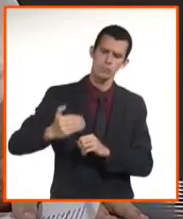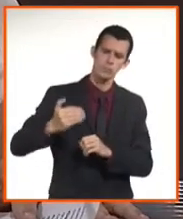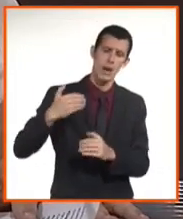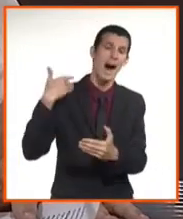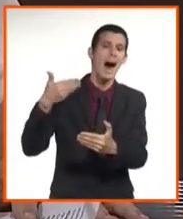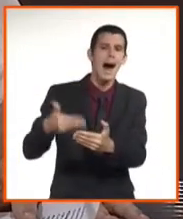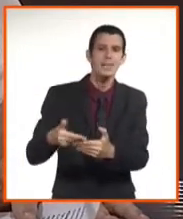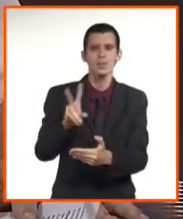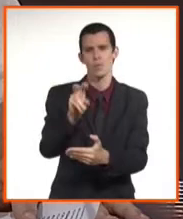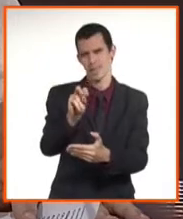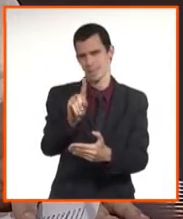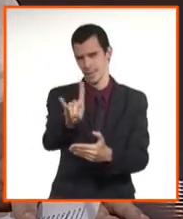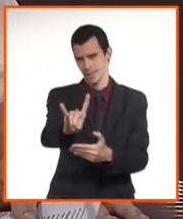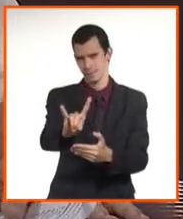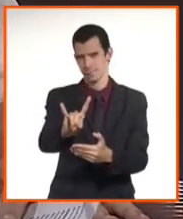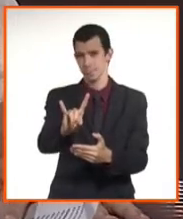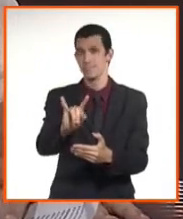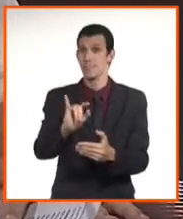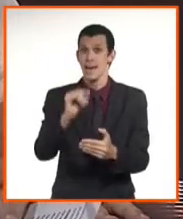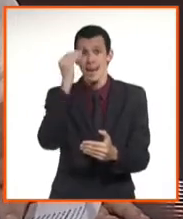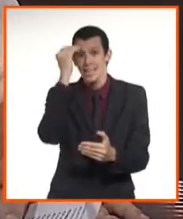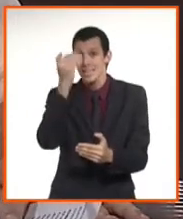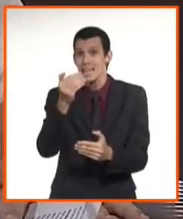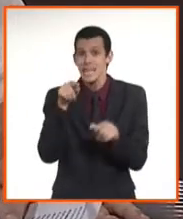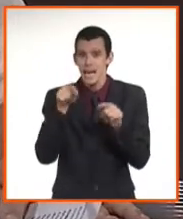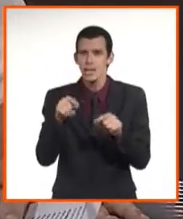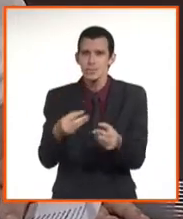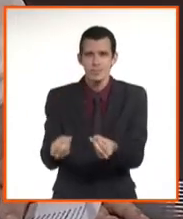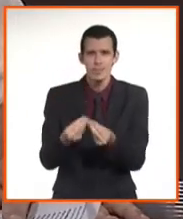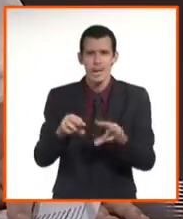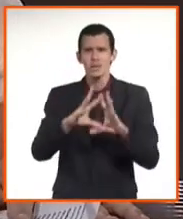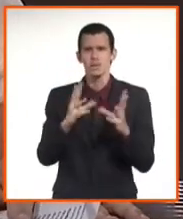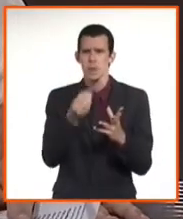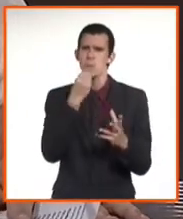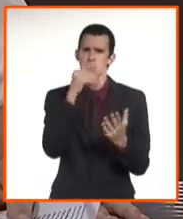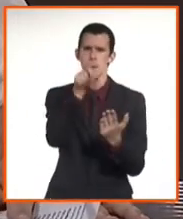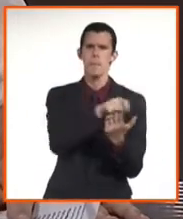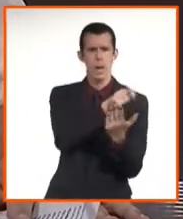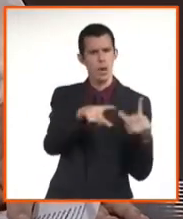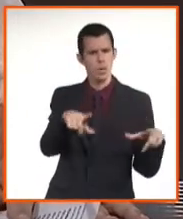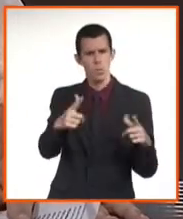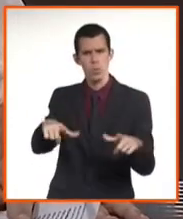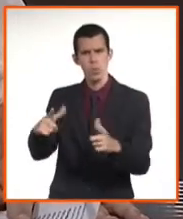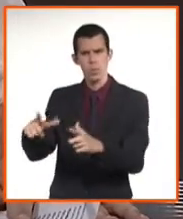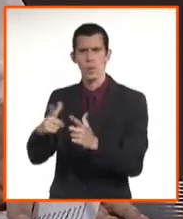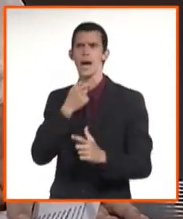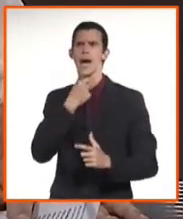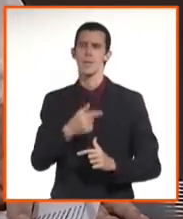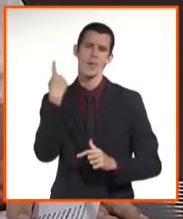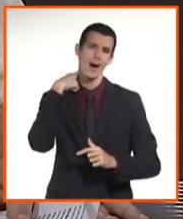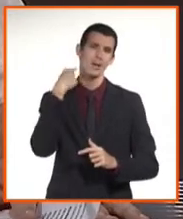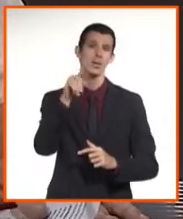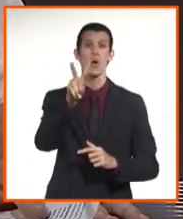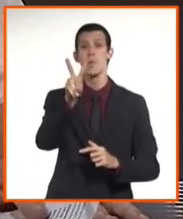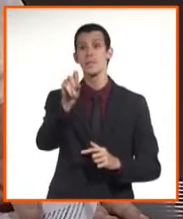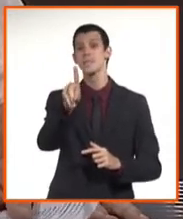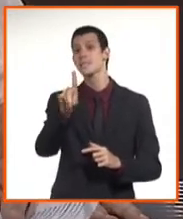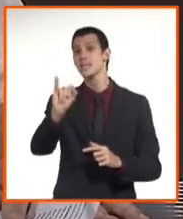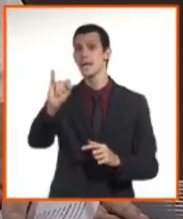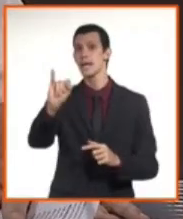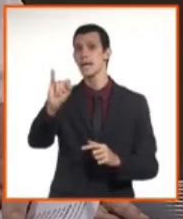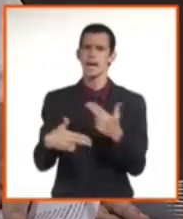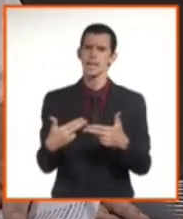de disponibilidad acorde a los objetivos trazados. Por ejemplo, el año 2016 se cierra con un 84% de disponibilidad en los grupos